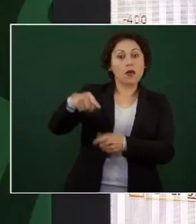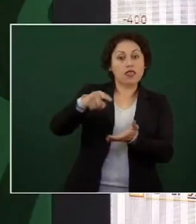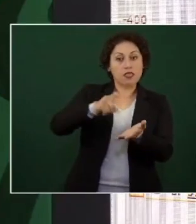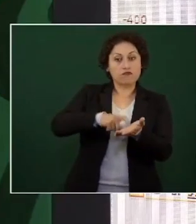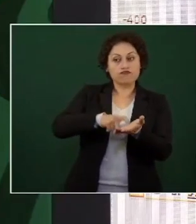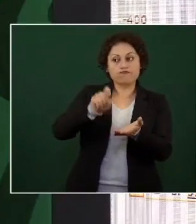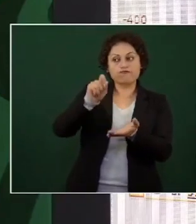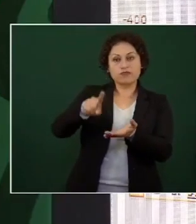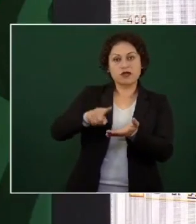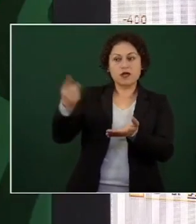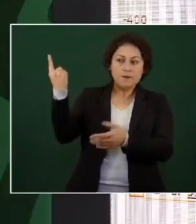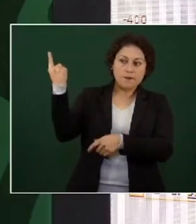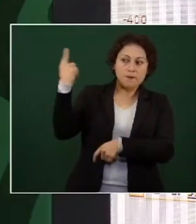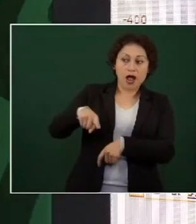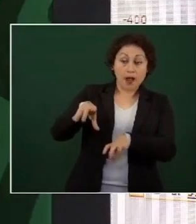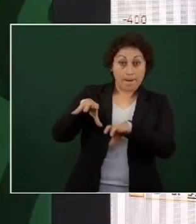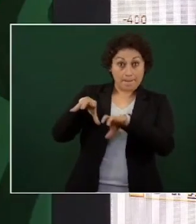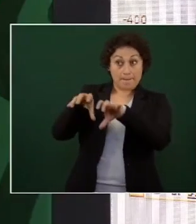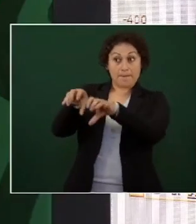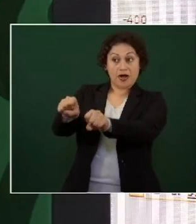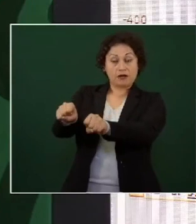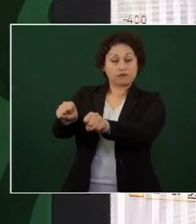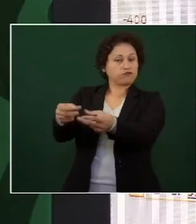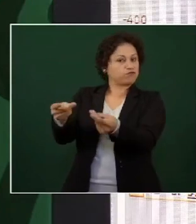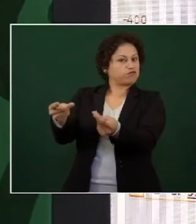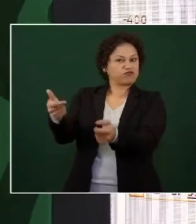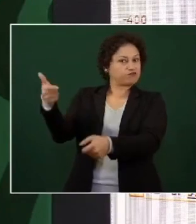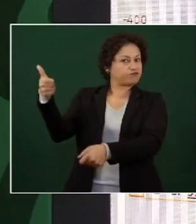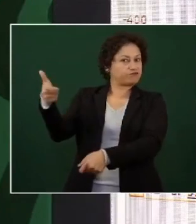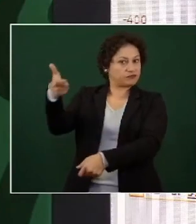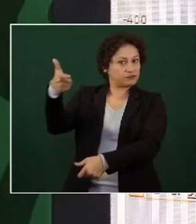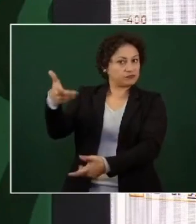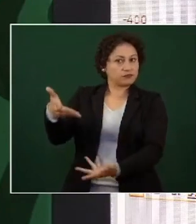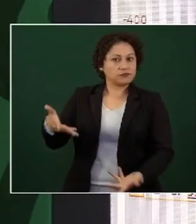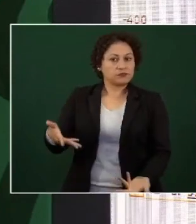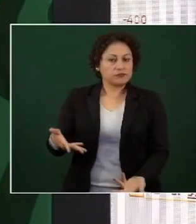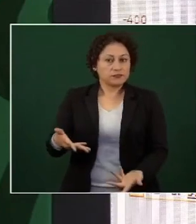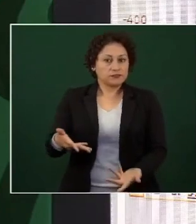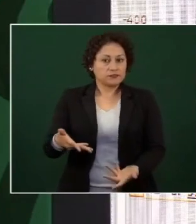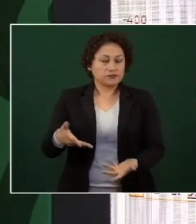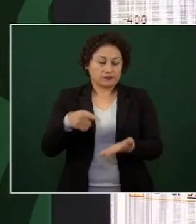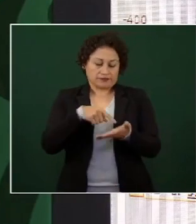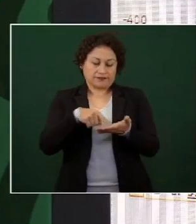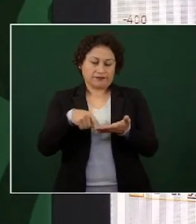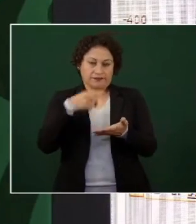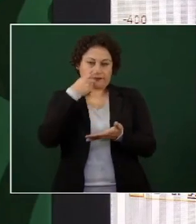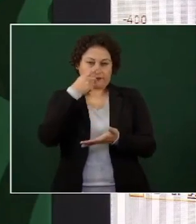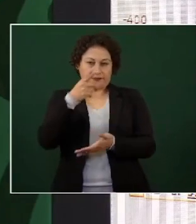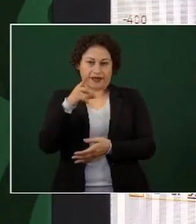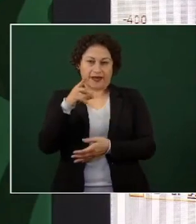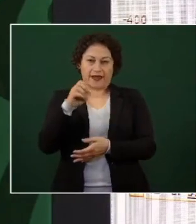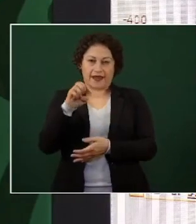y mátalos en caliente. No decía así.